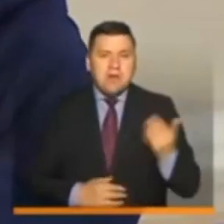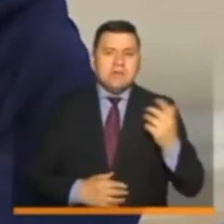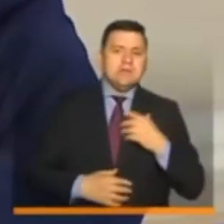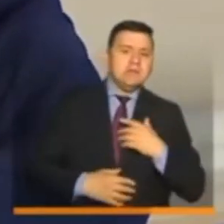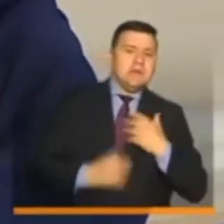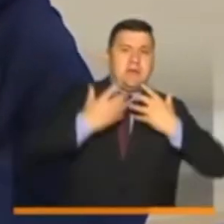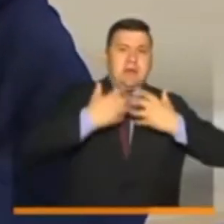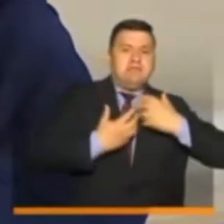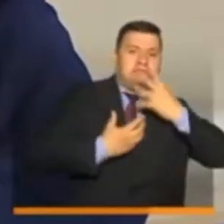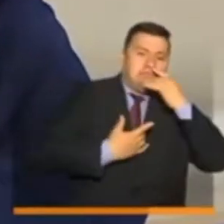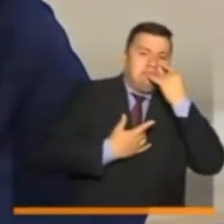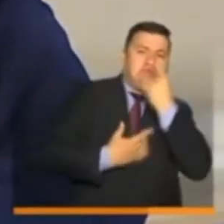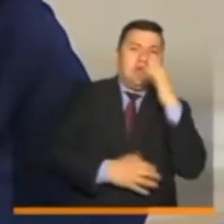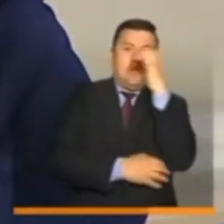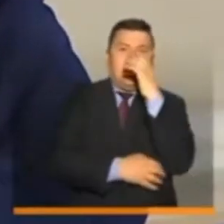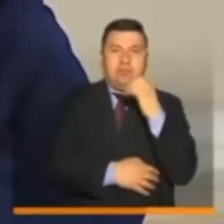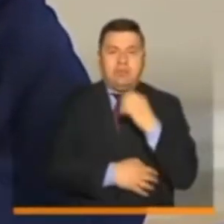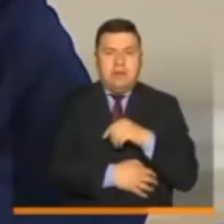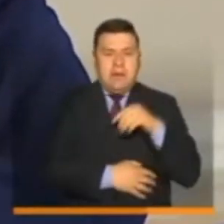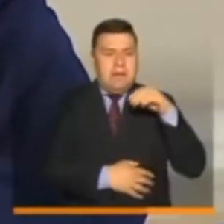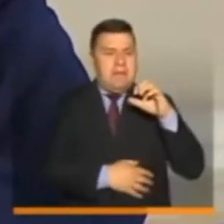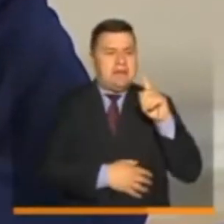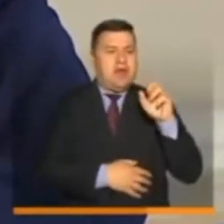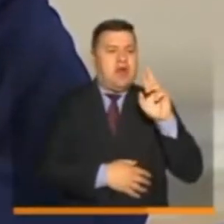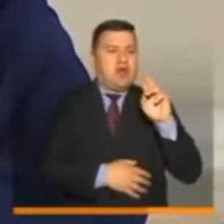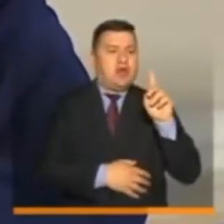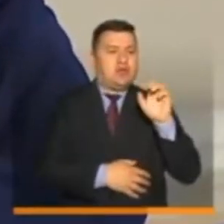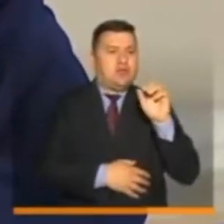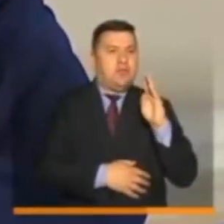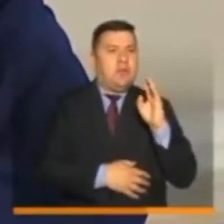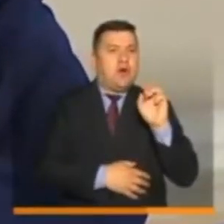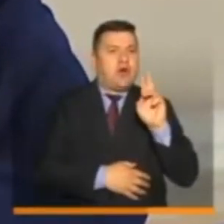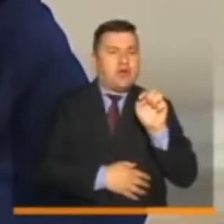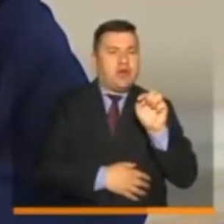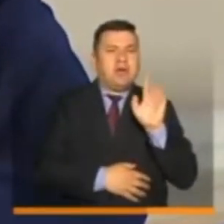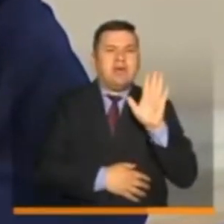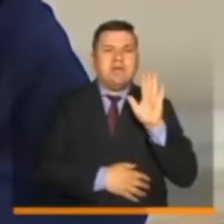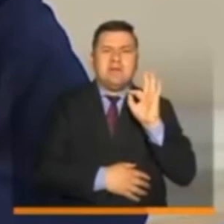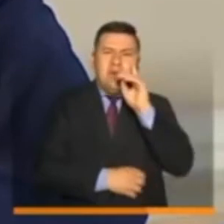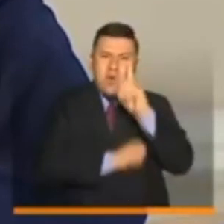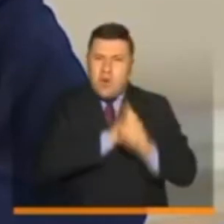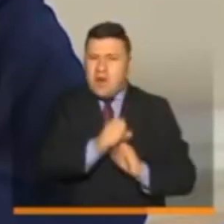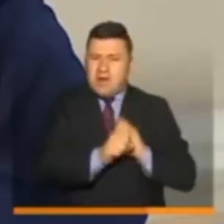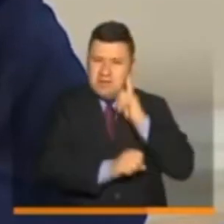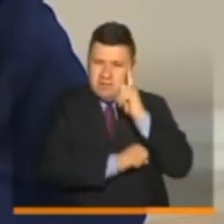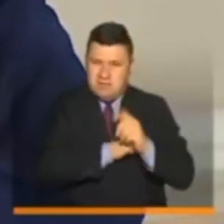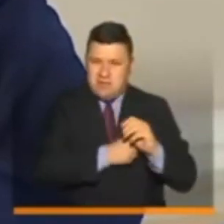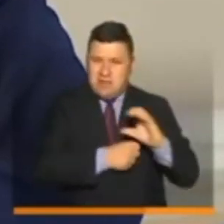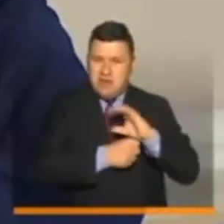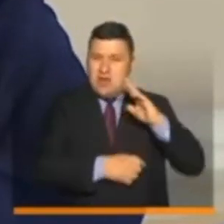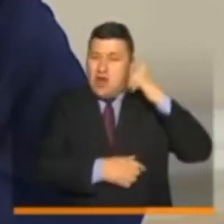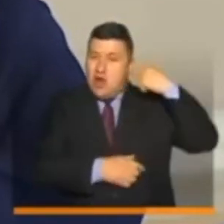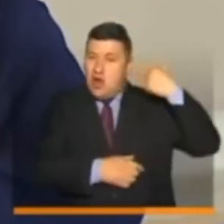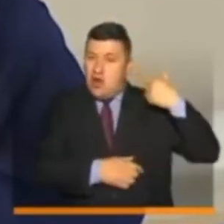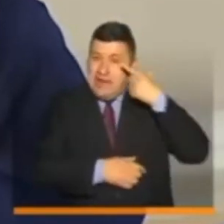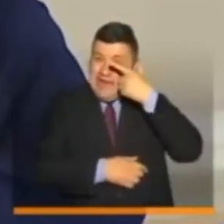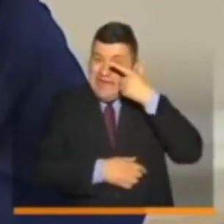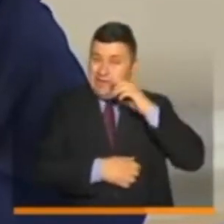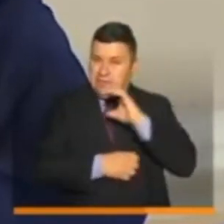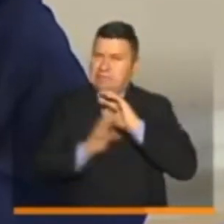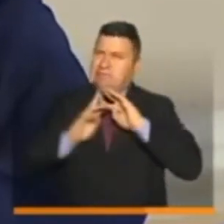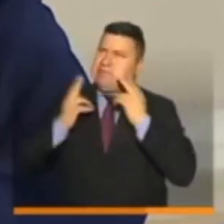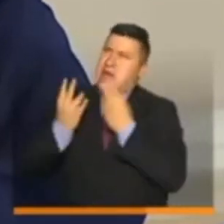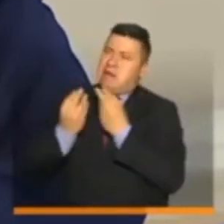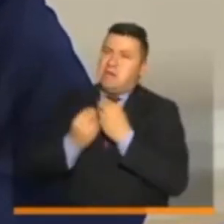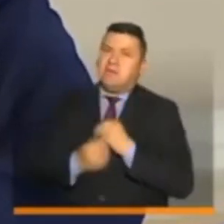inversión. Tuvimos el Colombia Investment Roadshow, es un evento que se hace anualmente en la ciudad de Londres. Tuvimos que